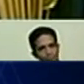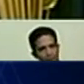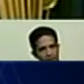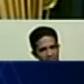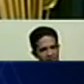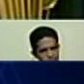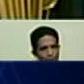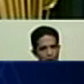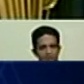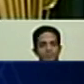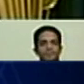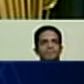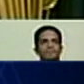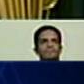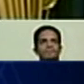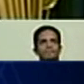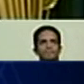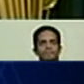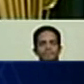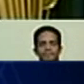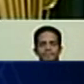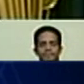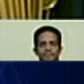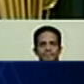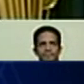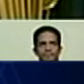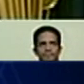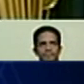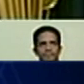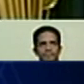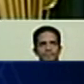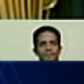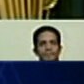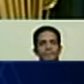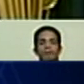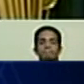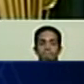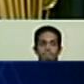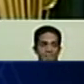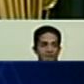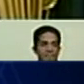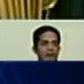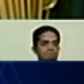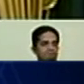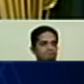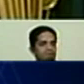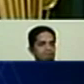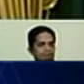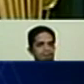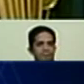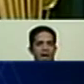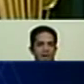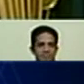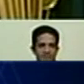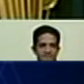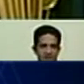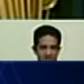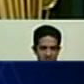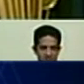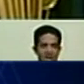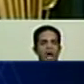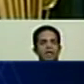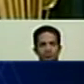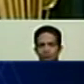Ha habido solicitudes de entrevistas. En la medida de las posibilidades ha